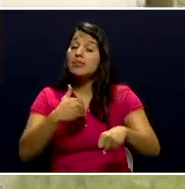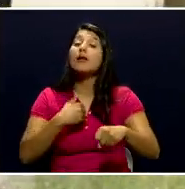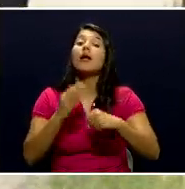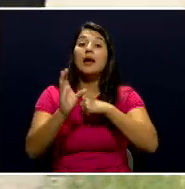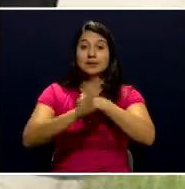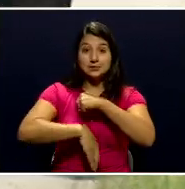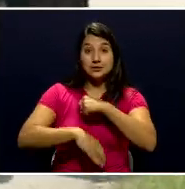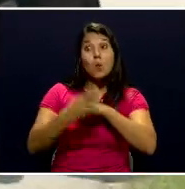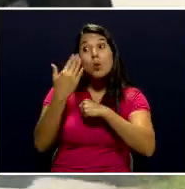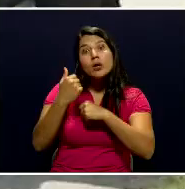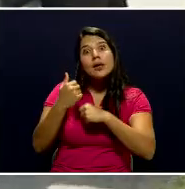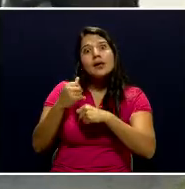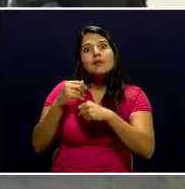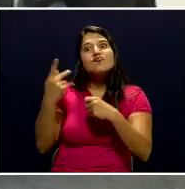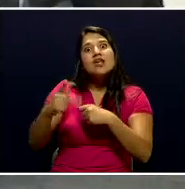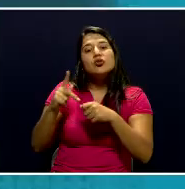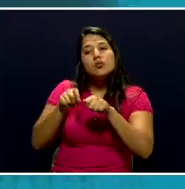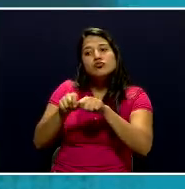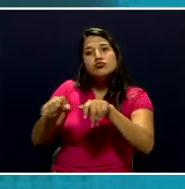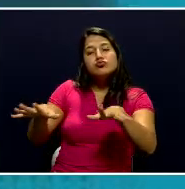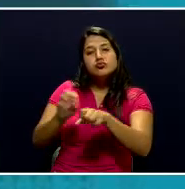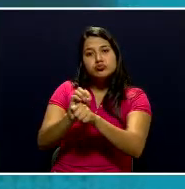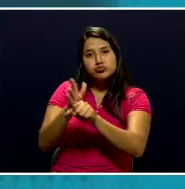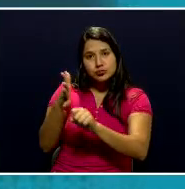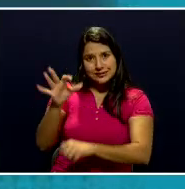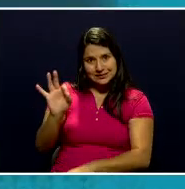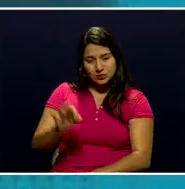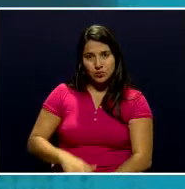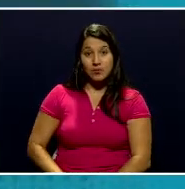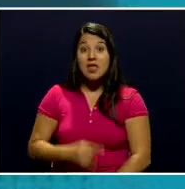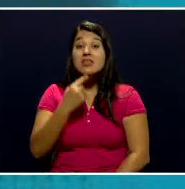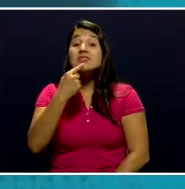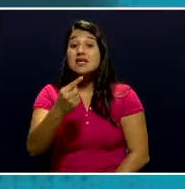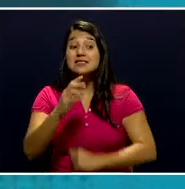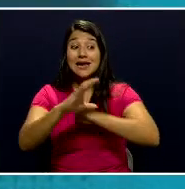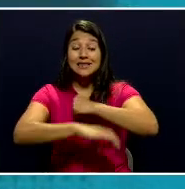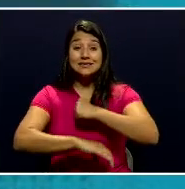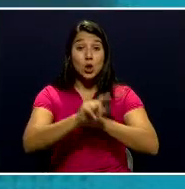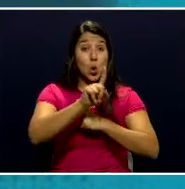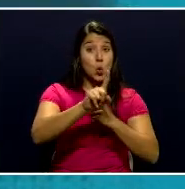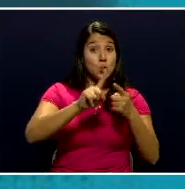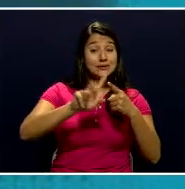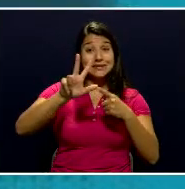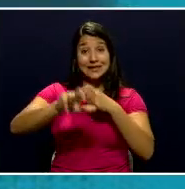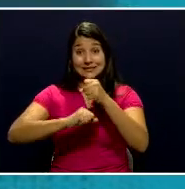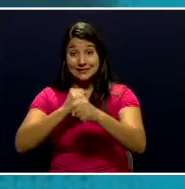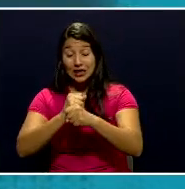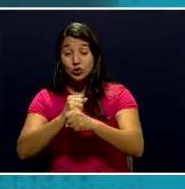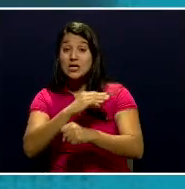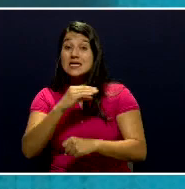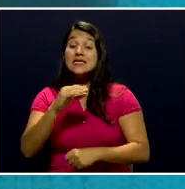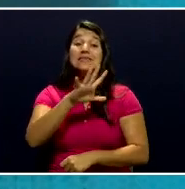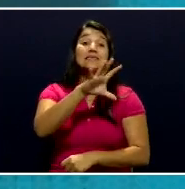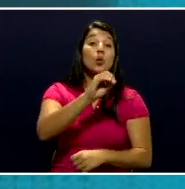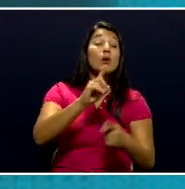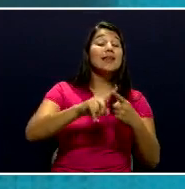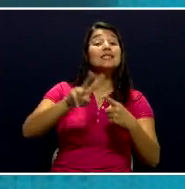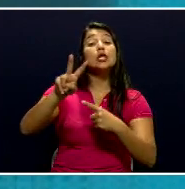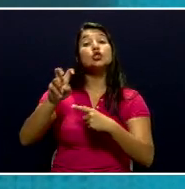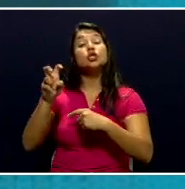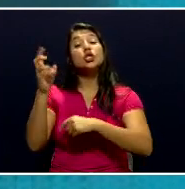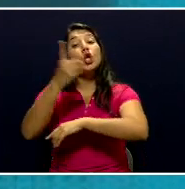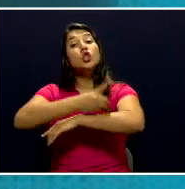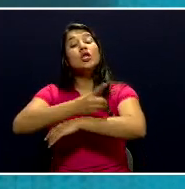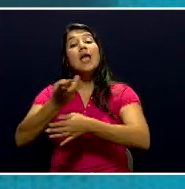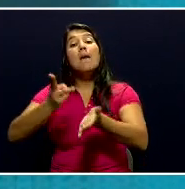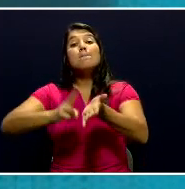la propagación de la pandemia. Será reprimido con prisión de 1 a 3 años o de 50 a 200 días multa al que violare